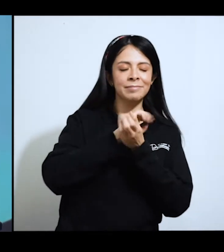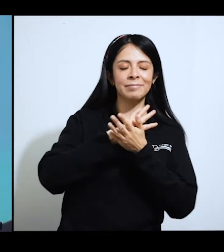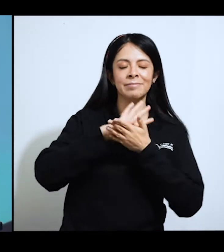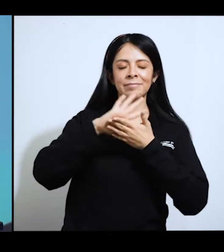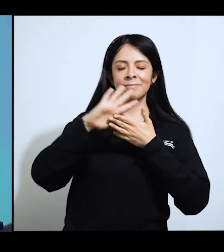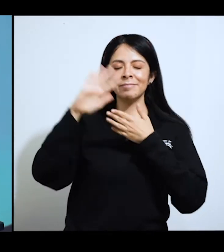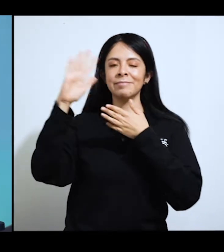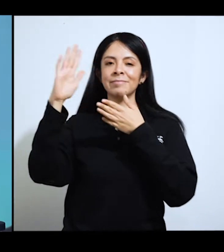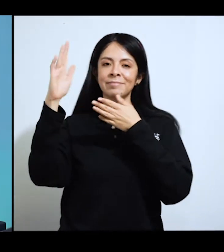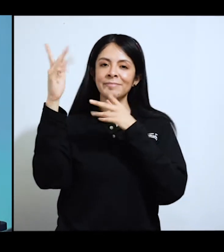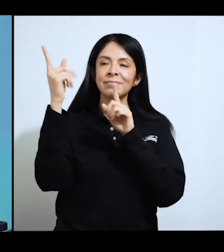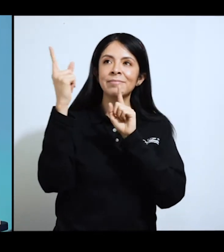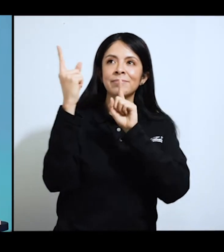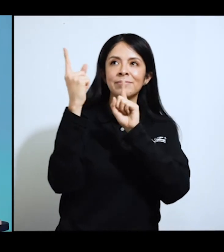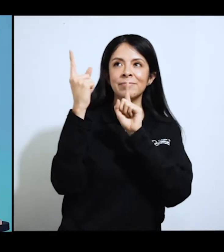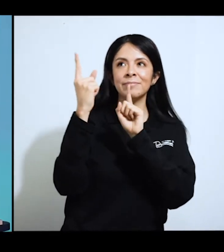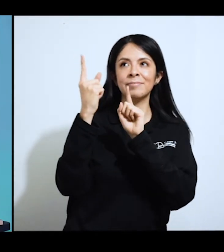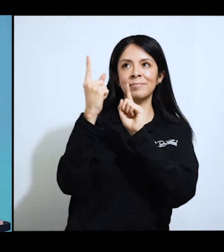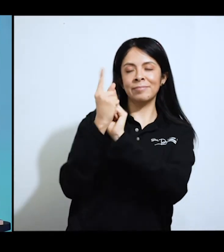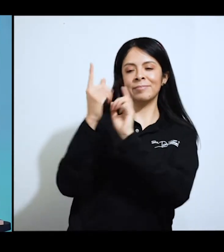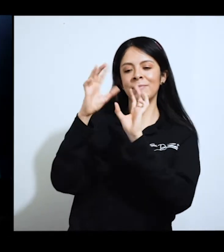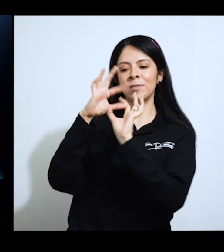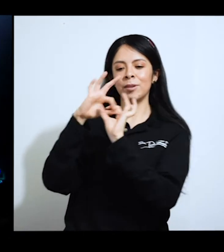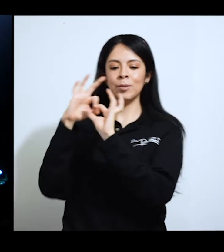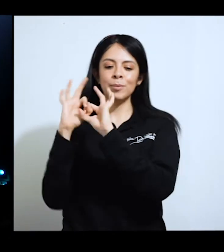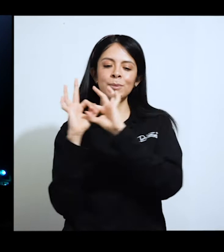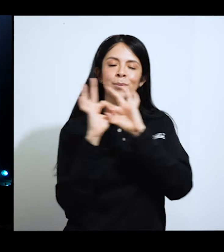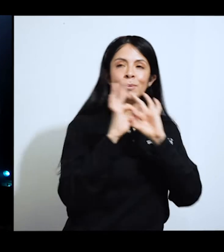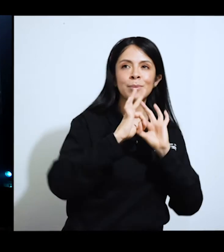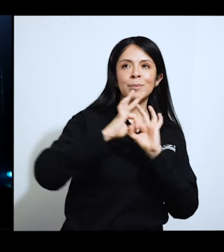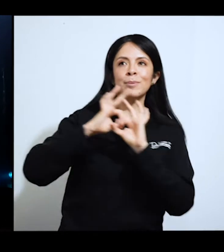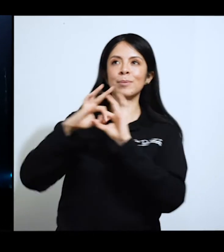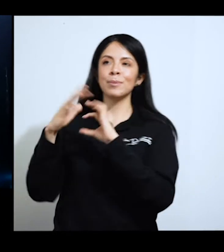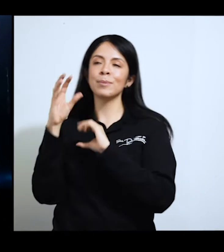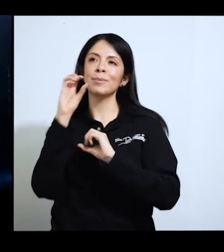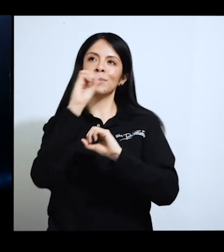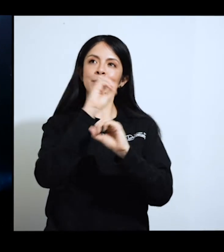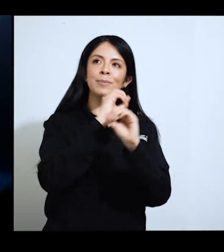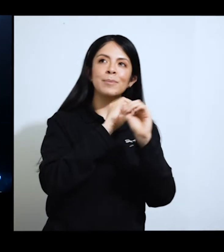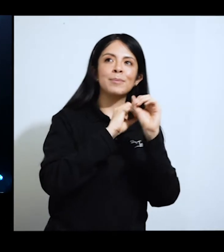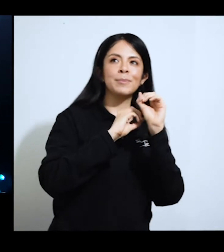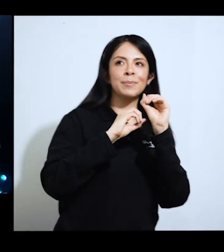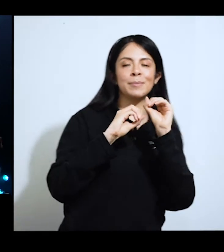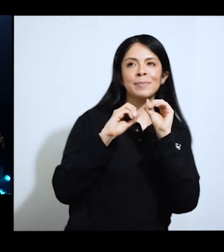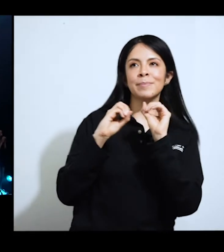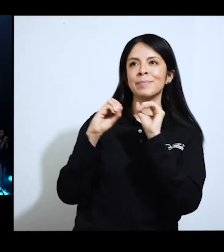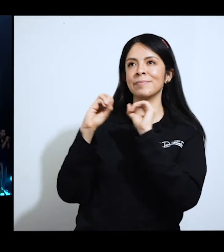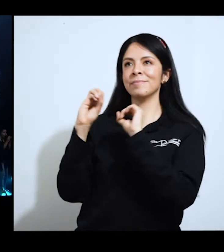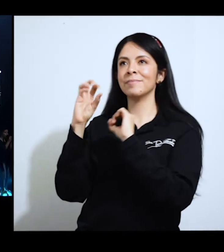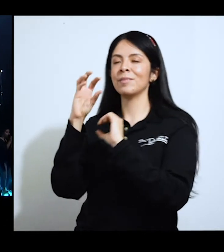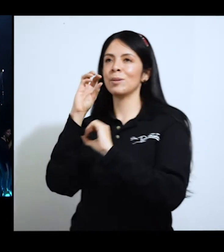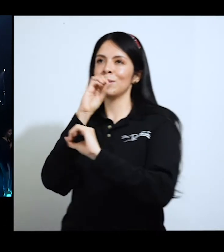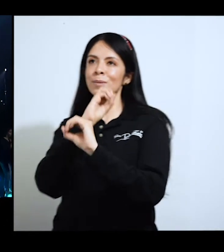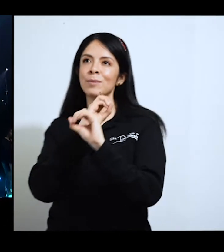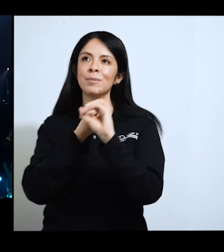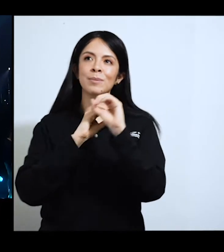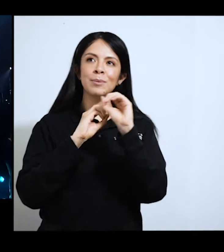Abba, Padre, tu espíritu me hizo uno contigo.